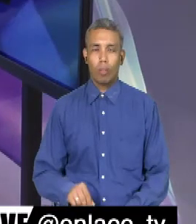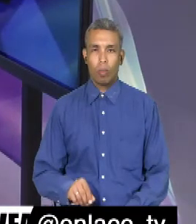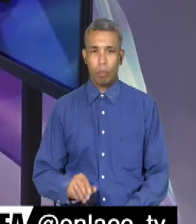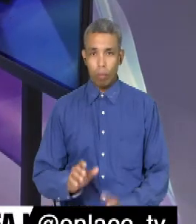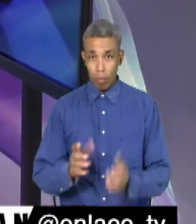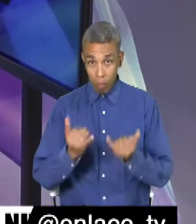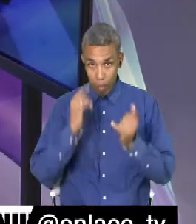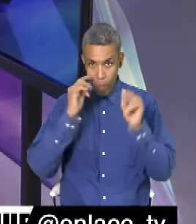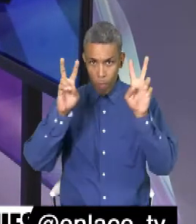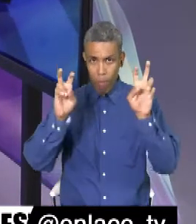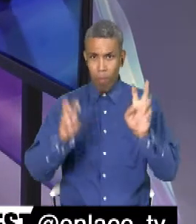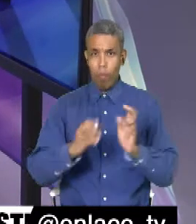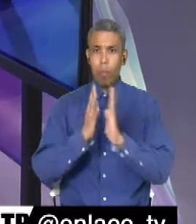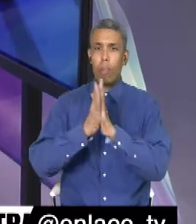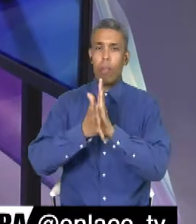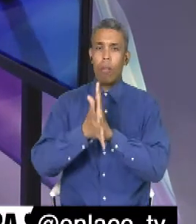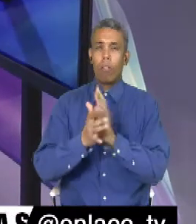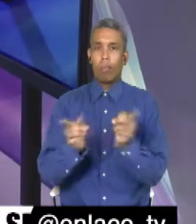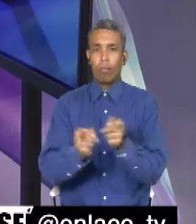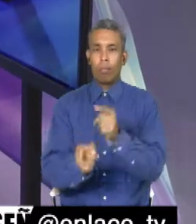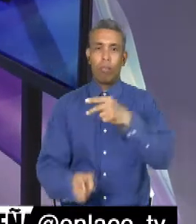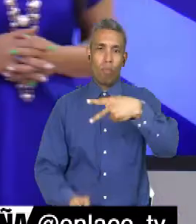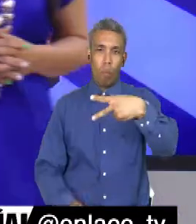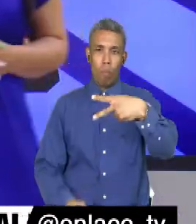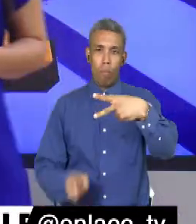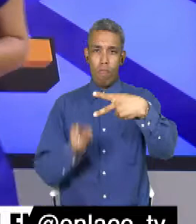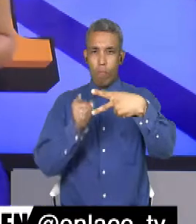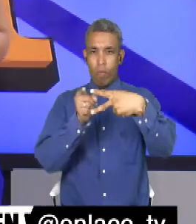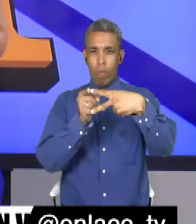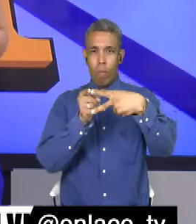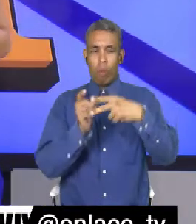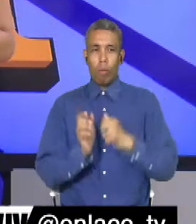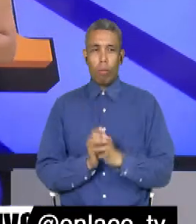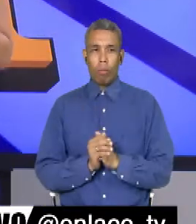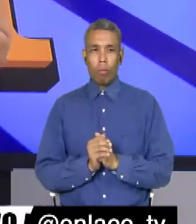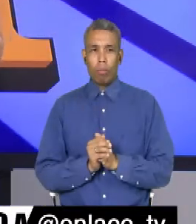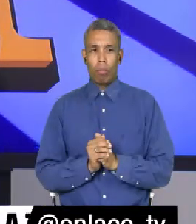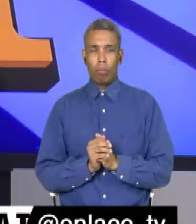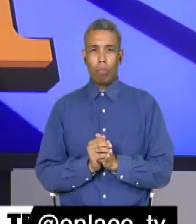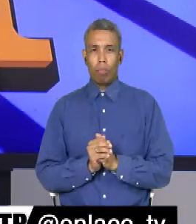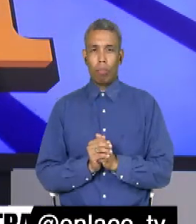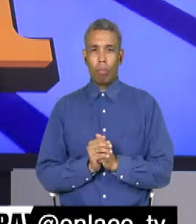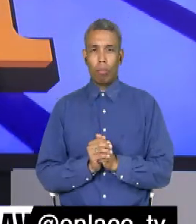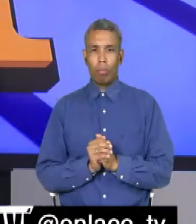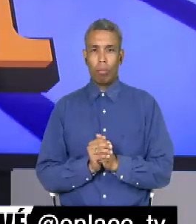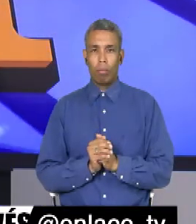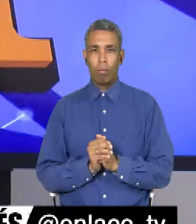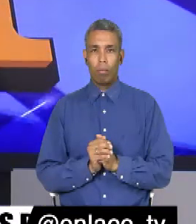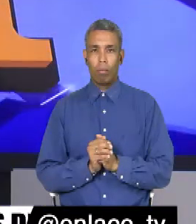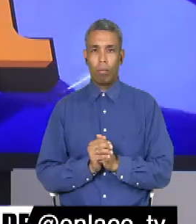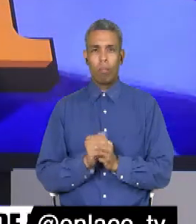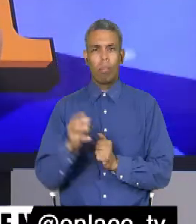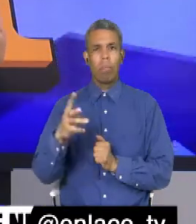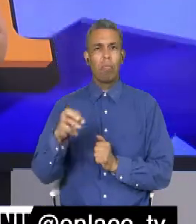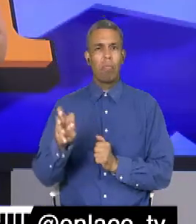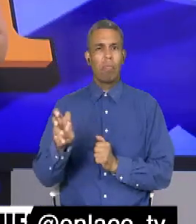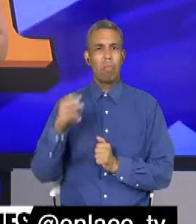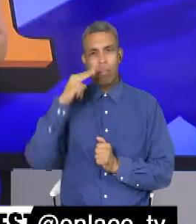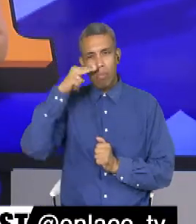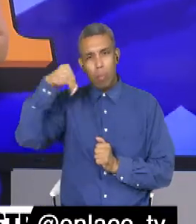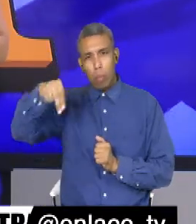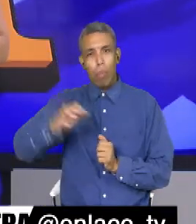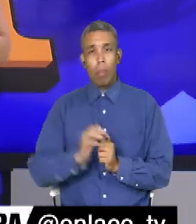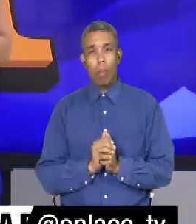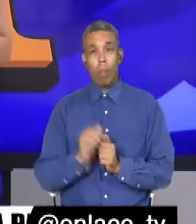A continuación, nuestros titulares. El gobernador de Santander reafirmó la fecha del 18 de junio para el referendo revocatorio